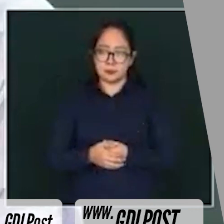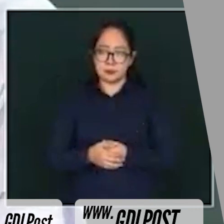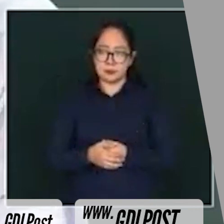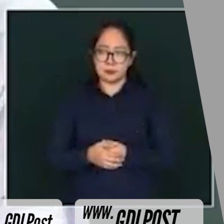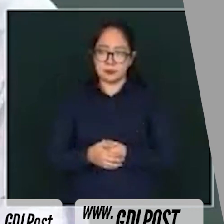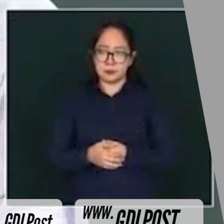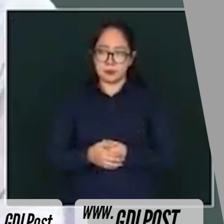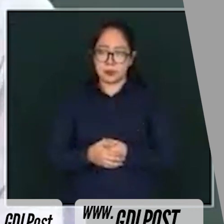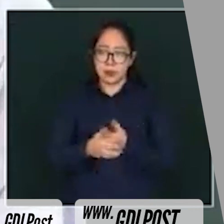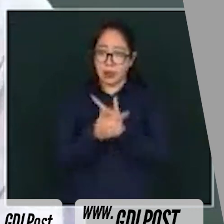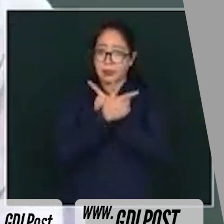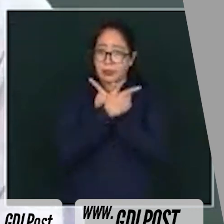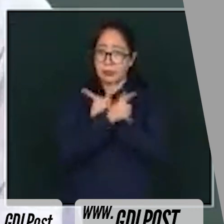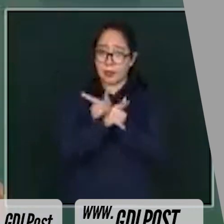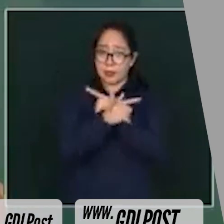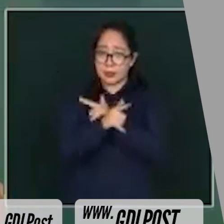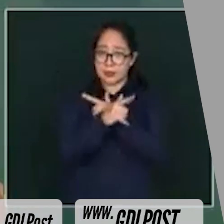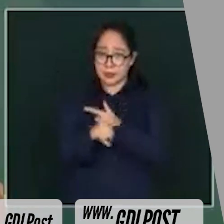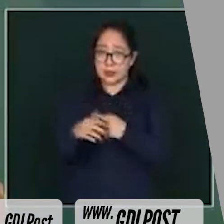Taxi aéreo.